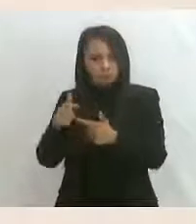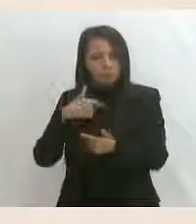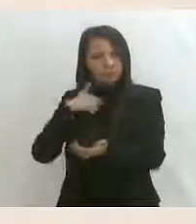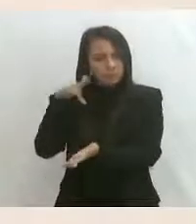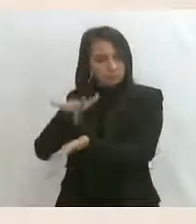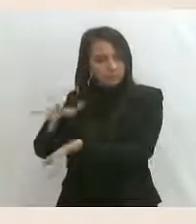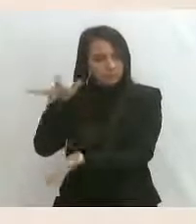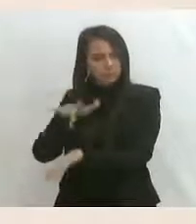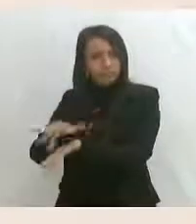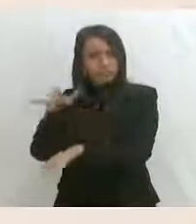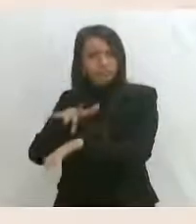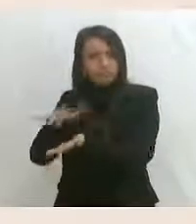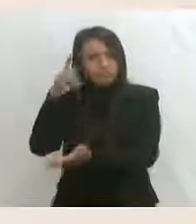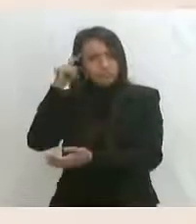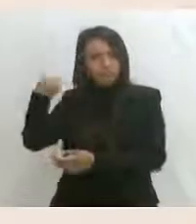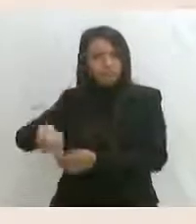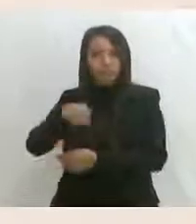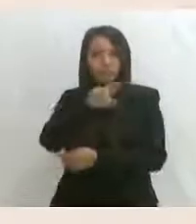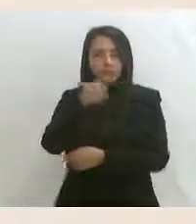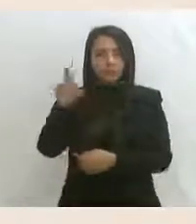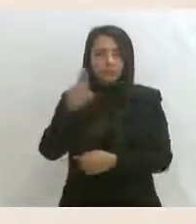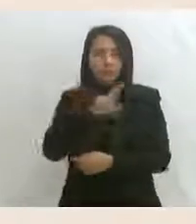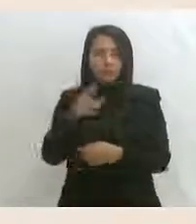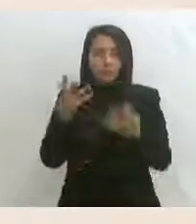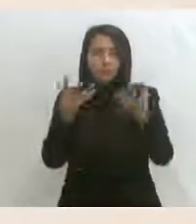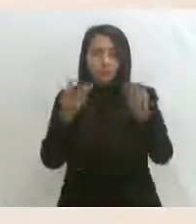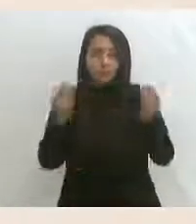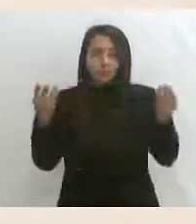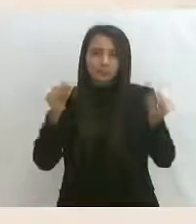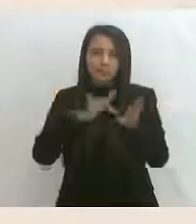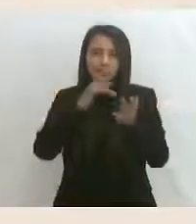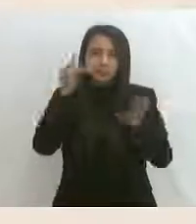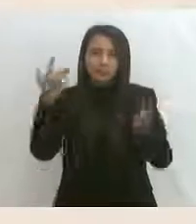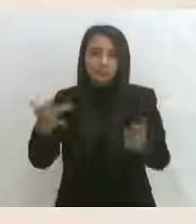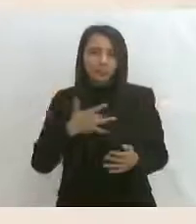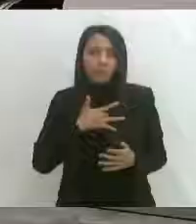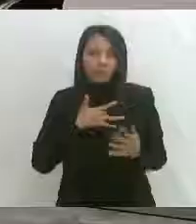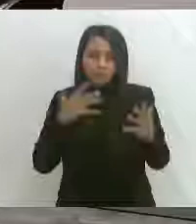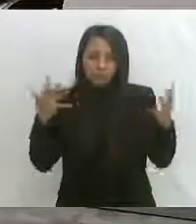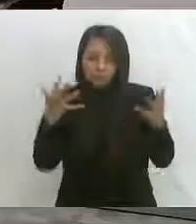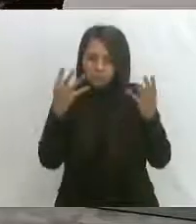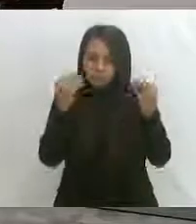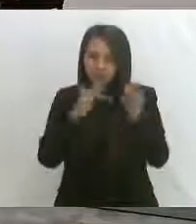los apoyos a Rosarito. Muchas gracias de todo corazón.